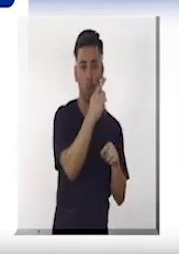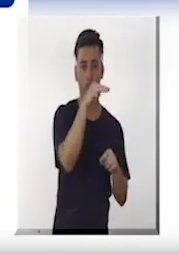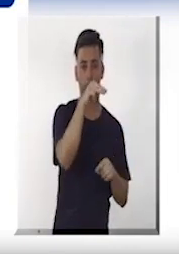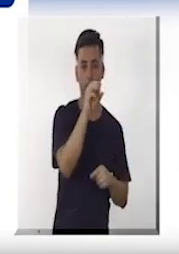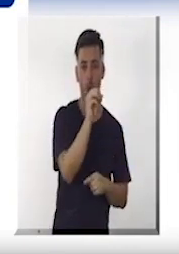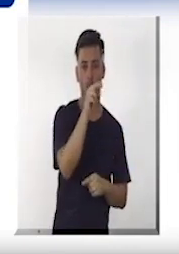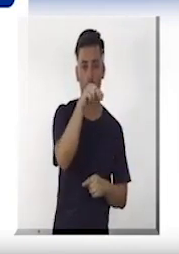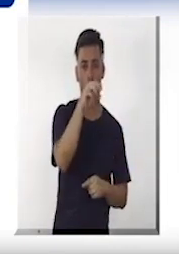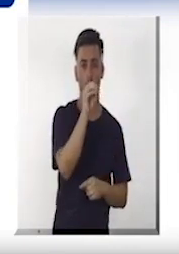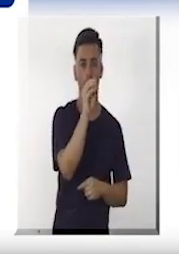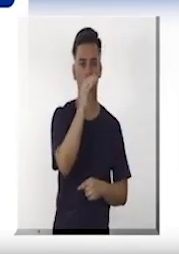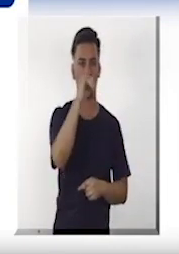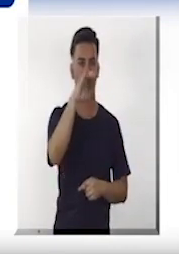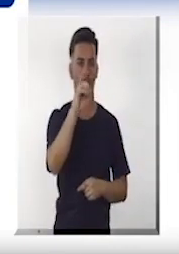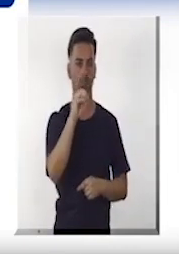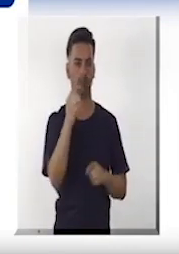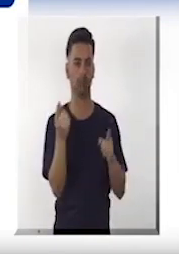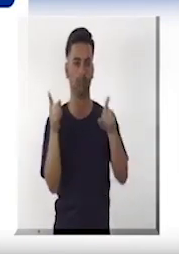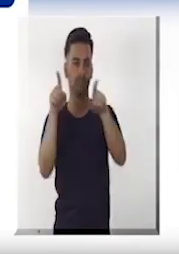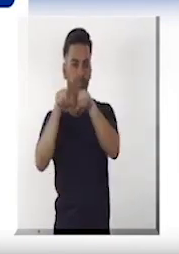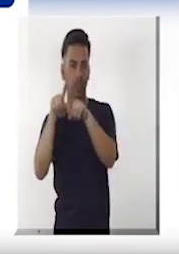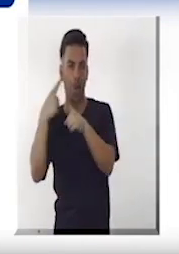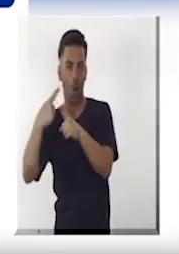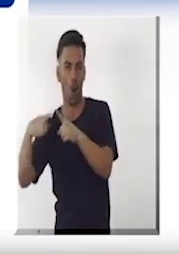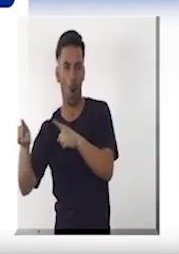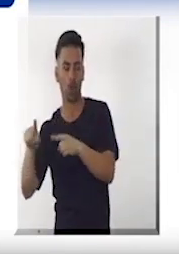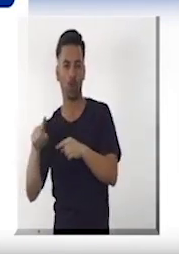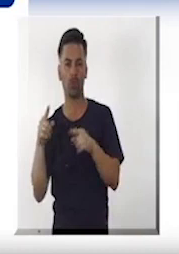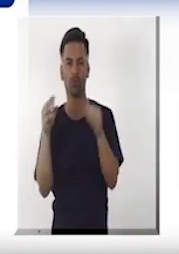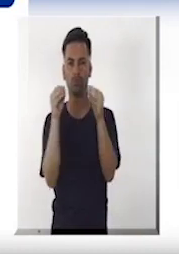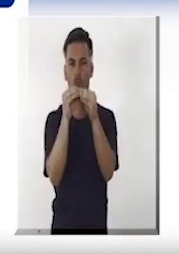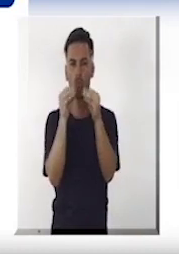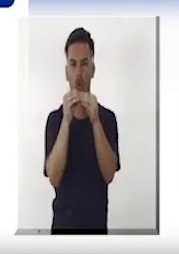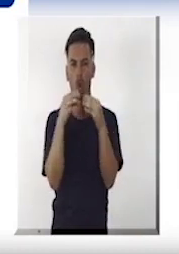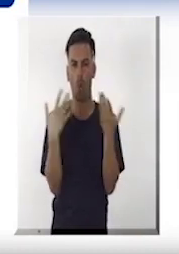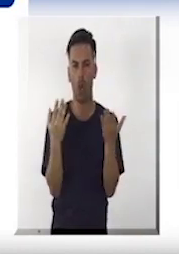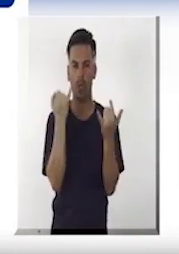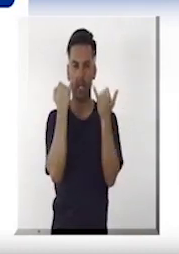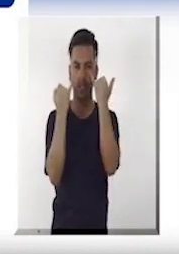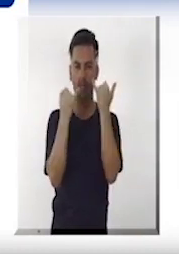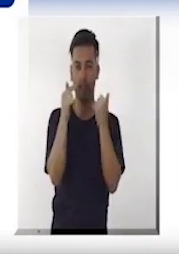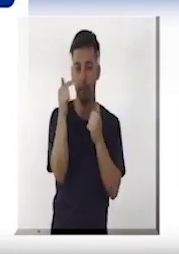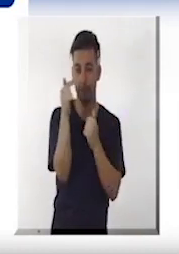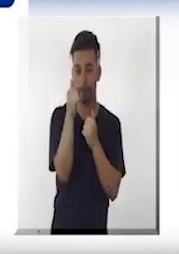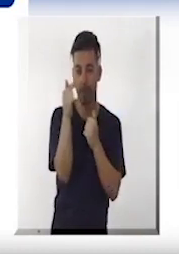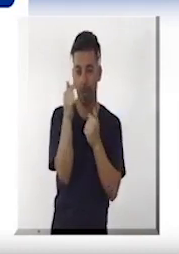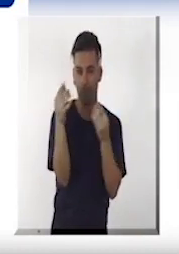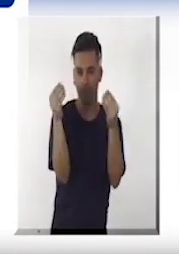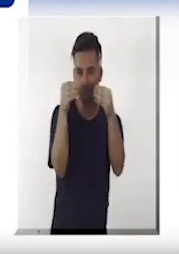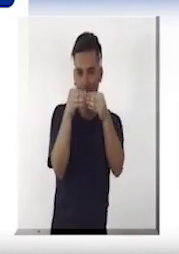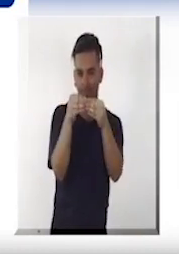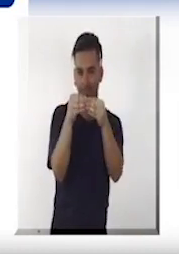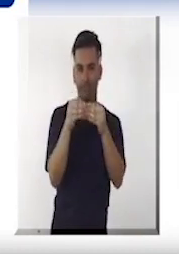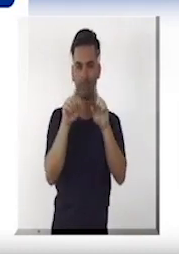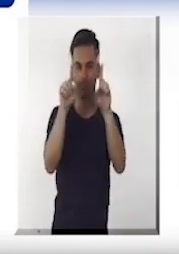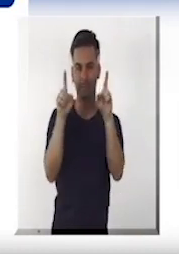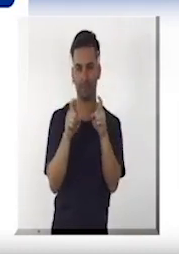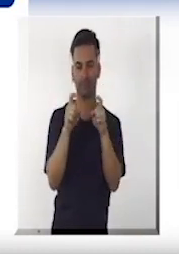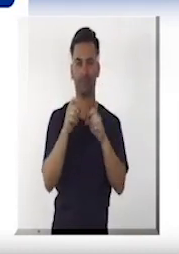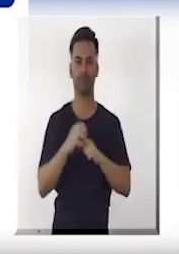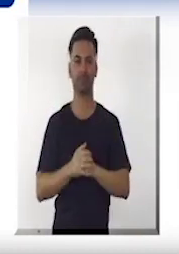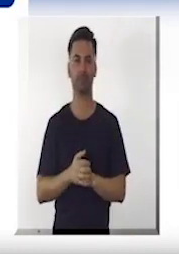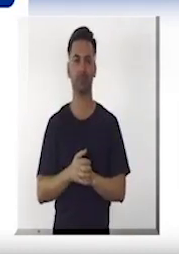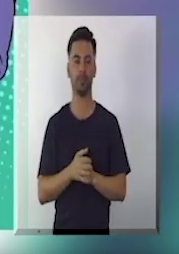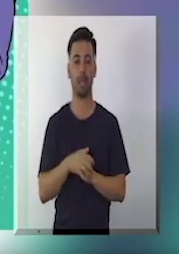signo menos. En el ejemplo 3 de la página 398 vamos a poder ver cómo